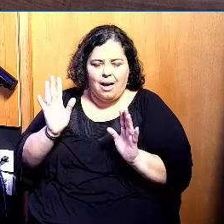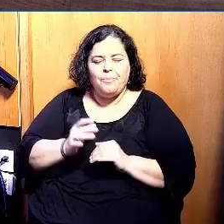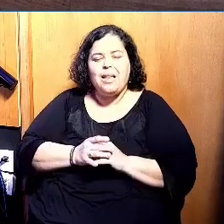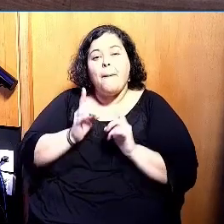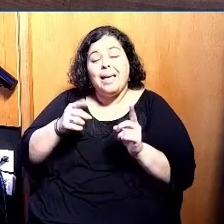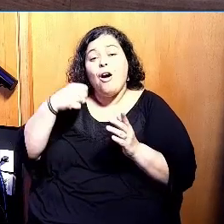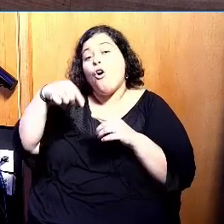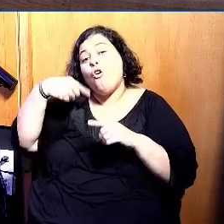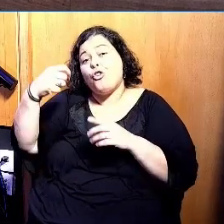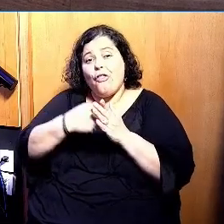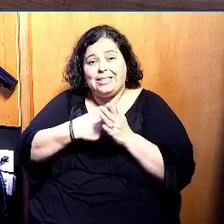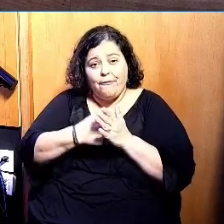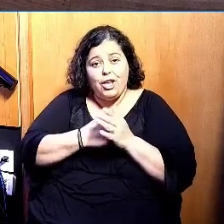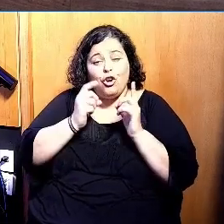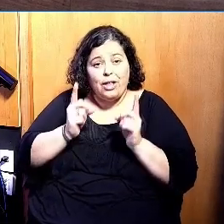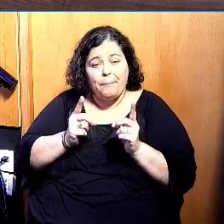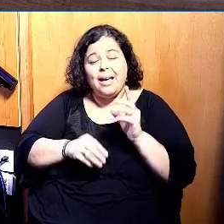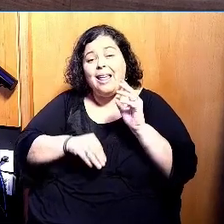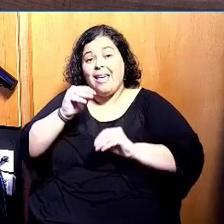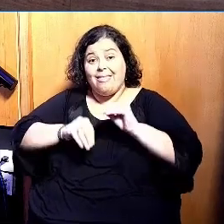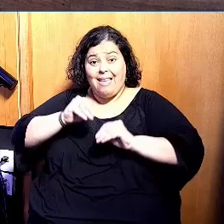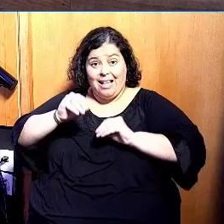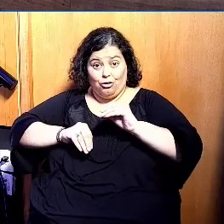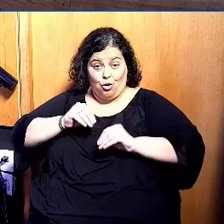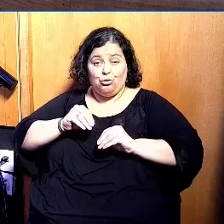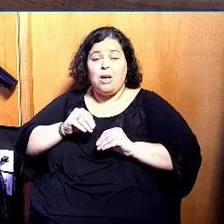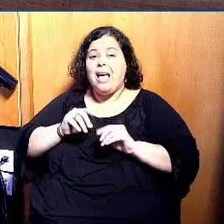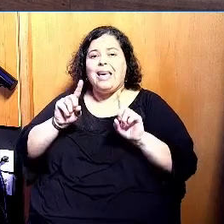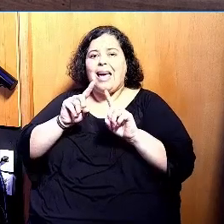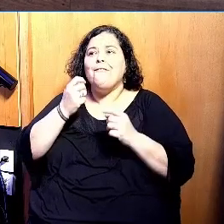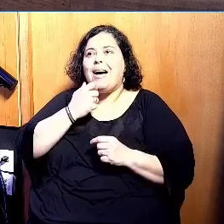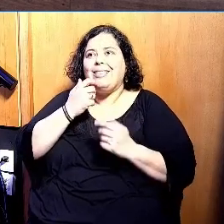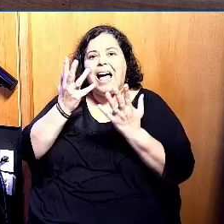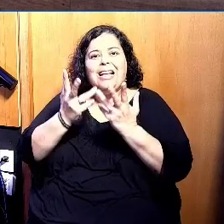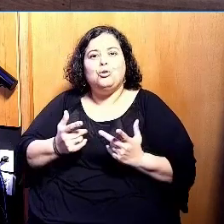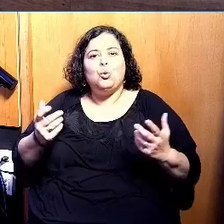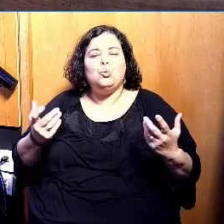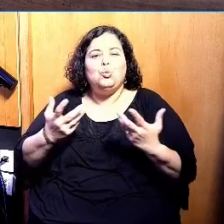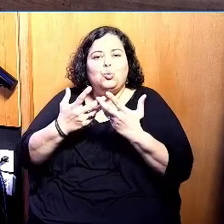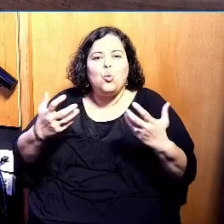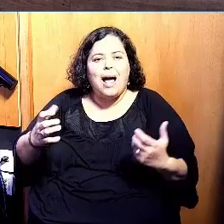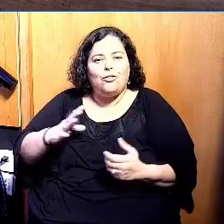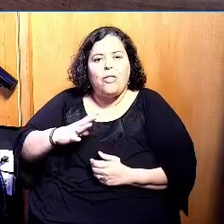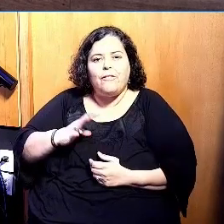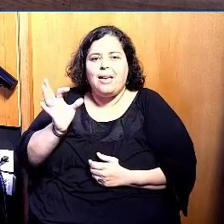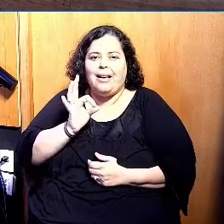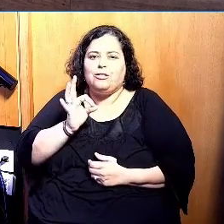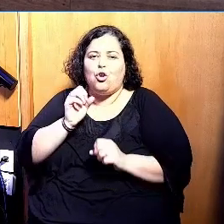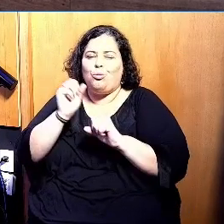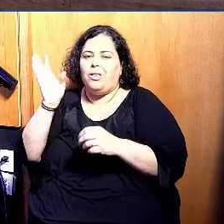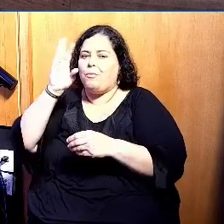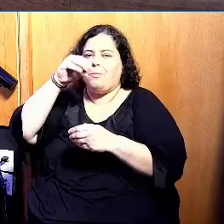Tenemos un desafío grande en la explotación de datos no estructurados, como les decía, que es un deseo que tenemos, pero aún no nos hemos podido meter